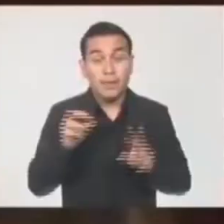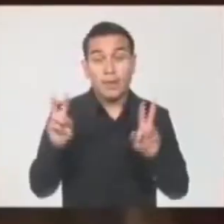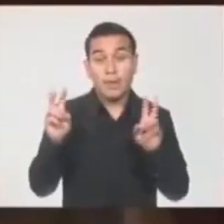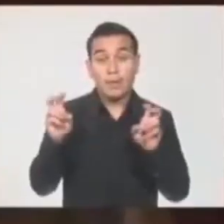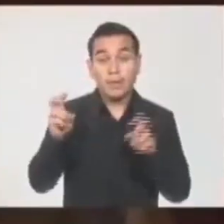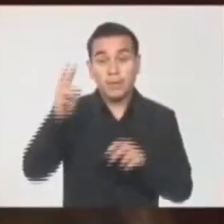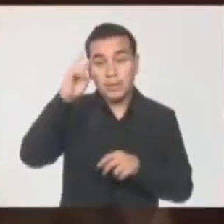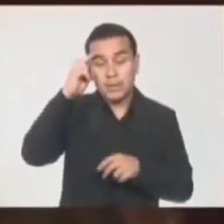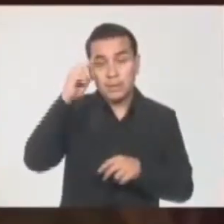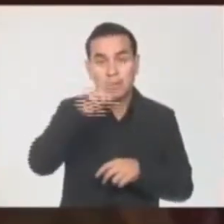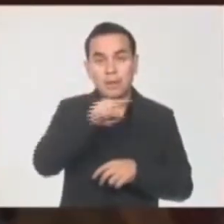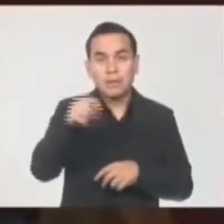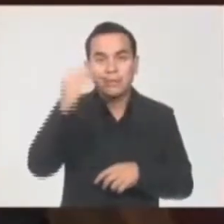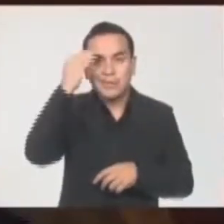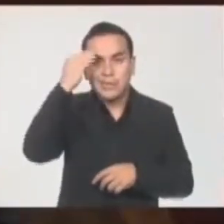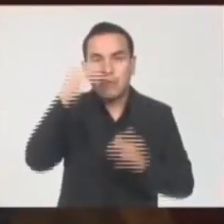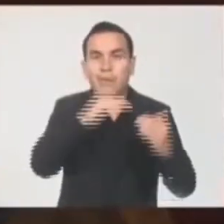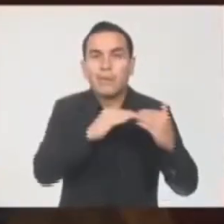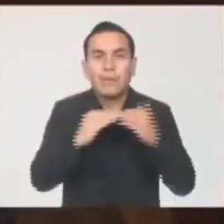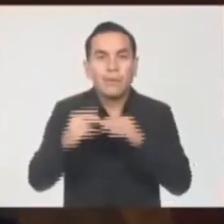porque ni ellos se la creen.